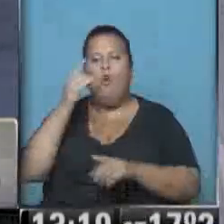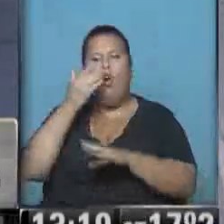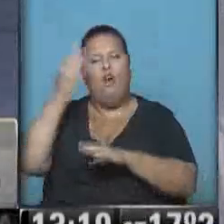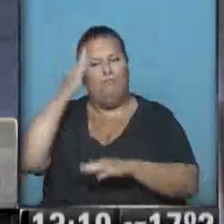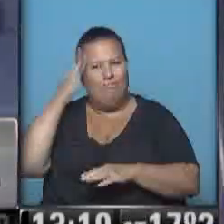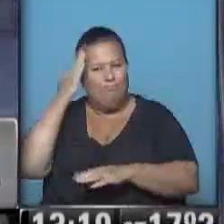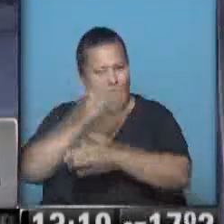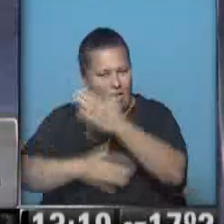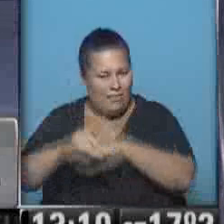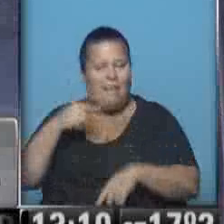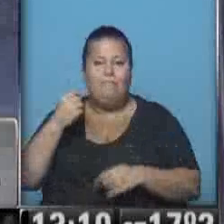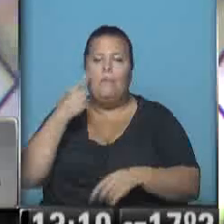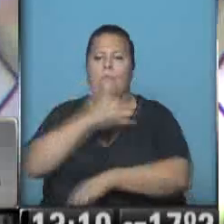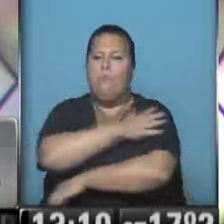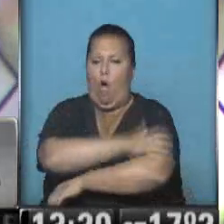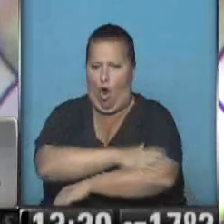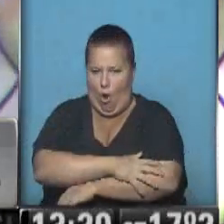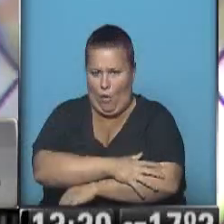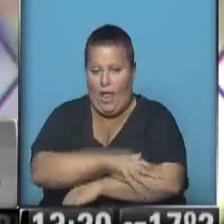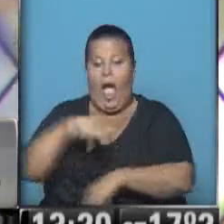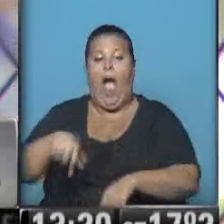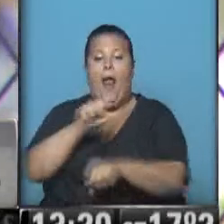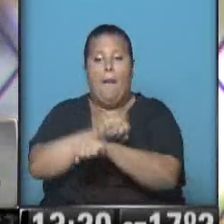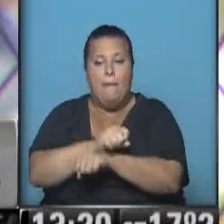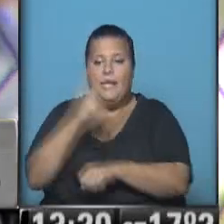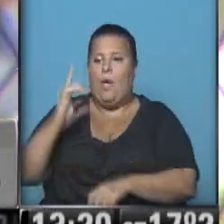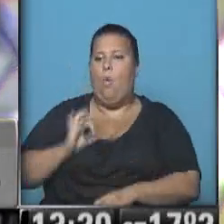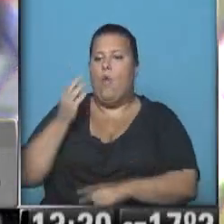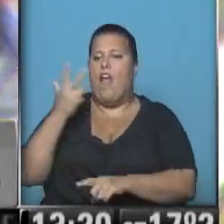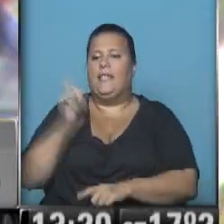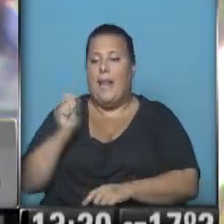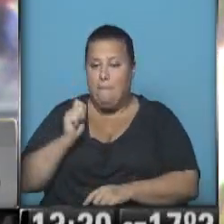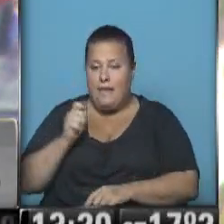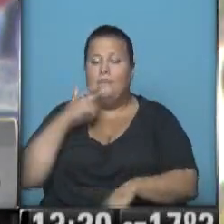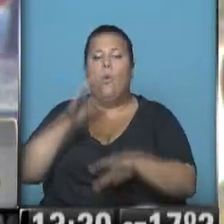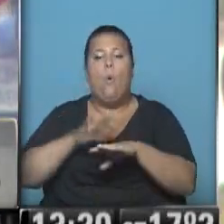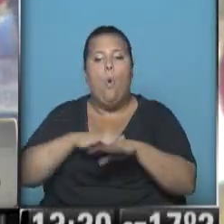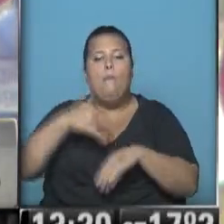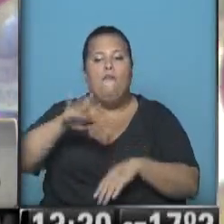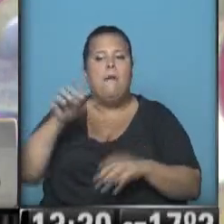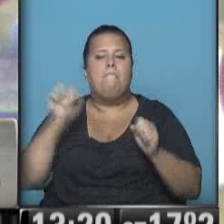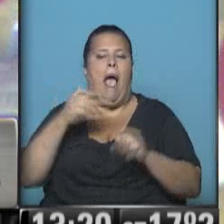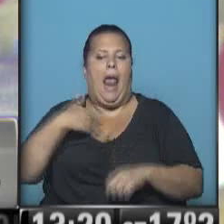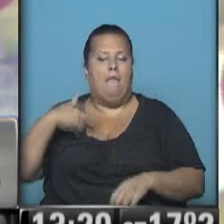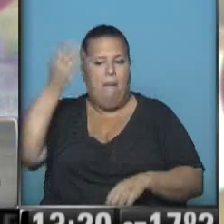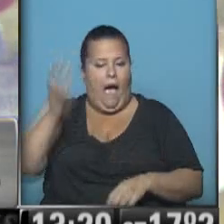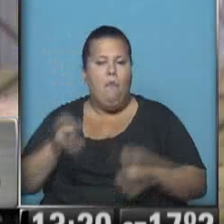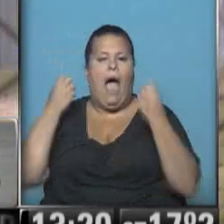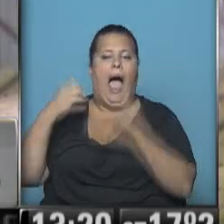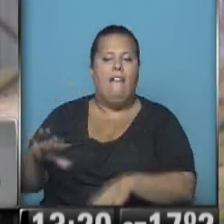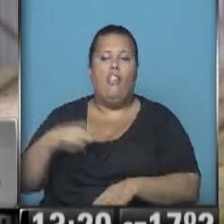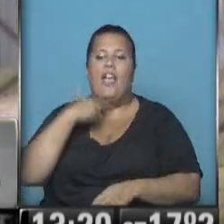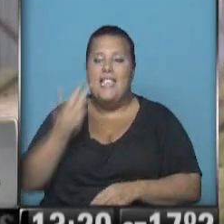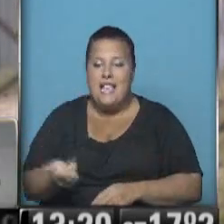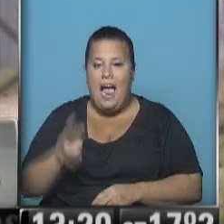madurativo y en situación de pobreza esta presa desde hace un año y tres meses acusada de ser mala madre por haber abandonado a su